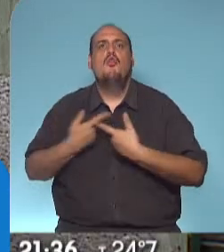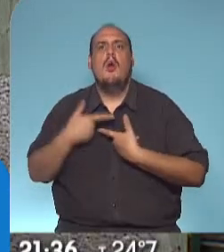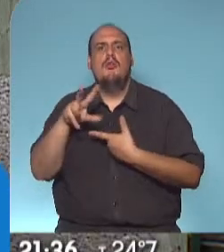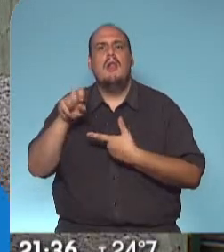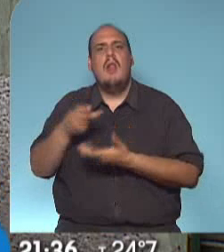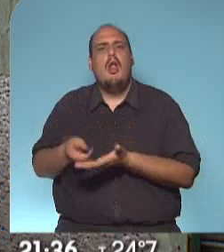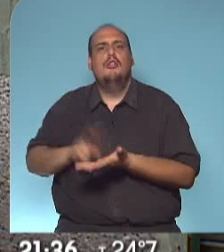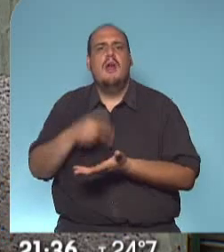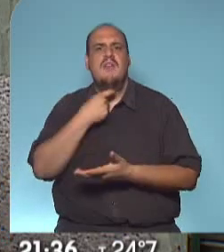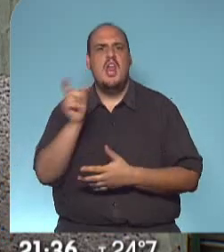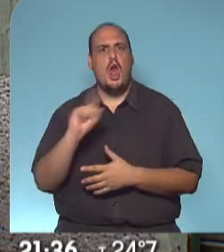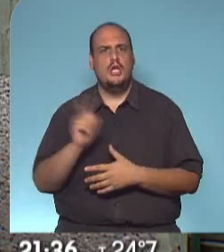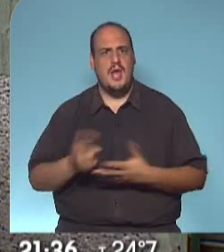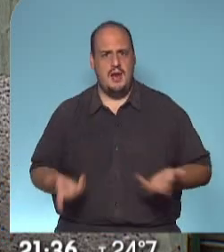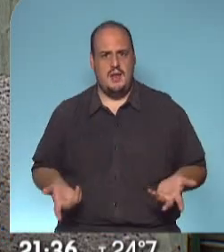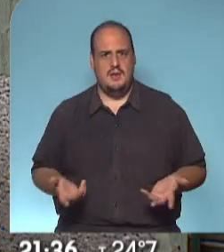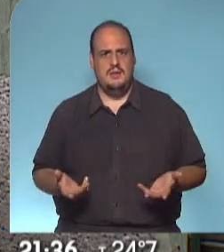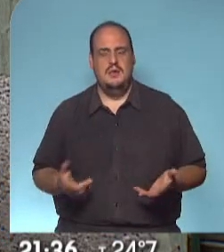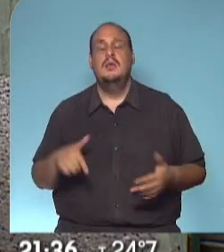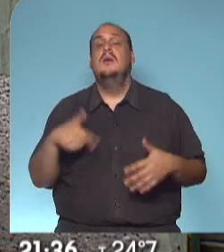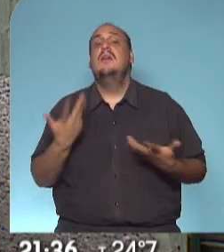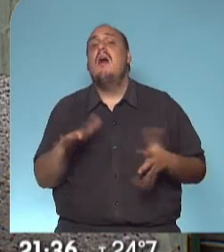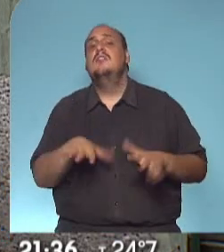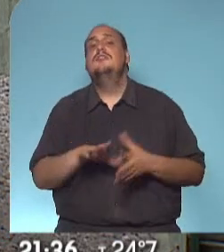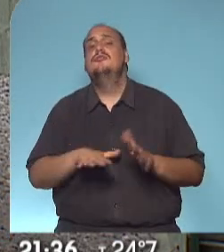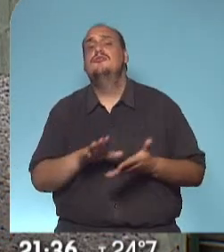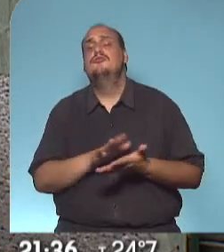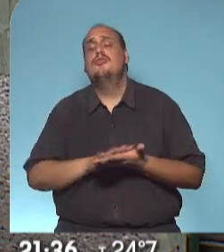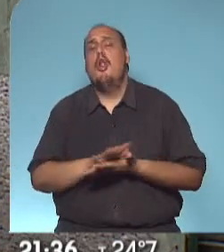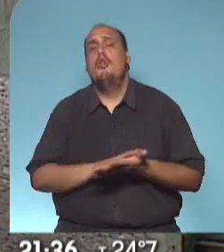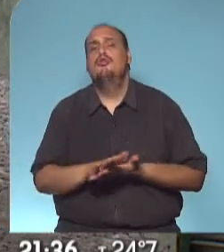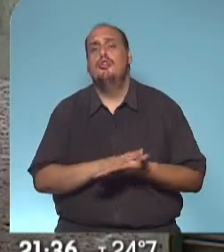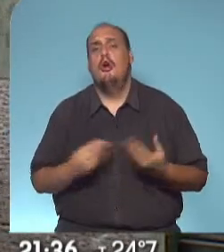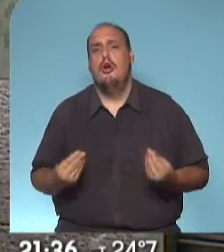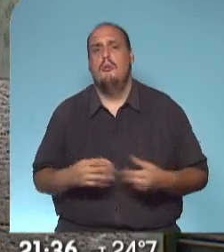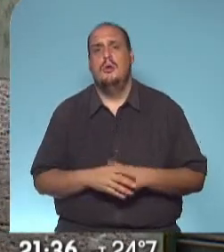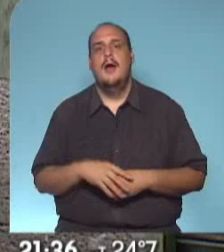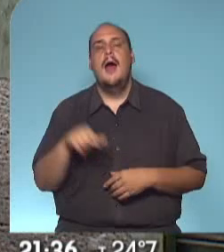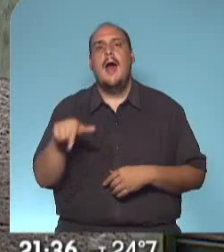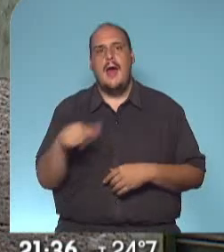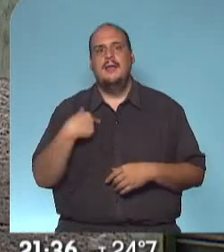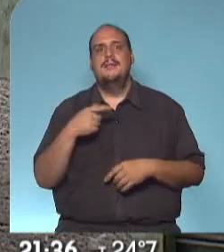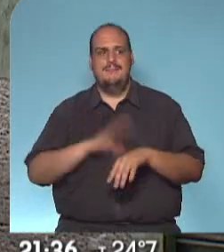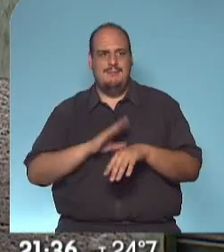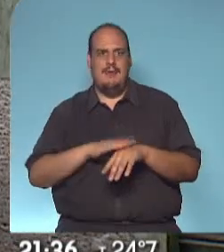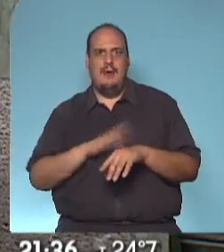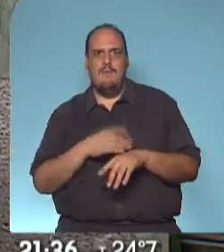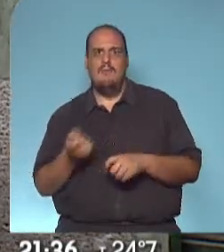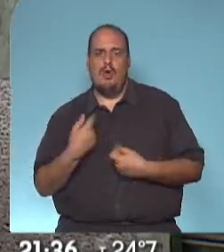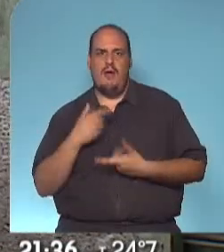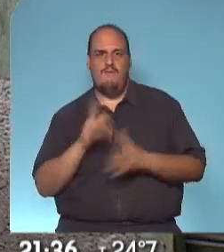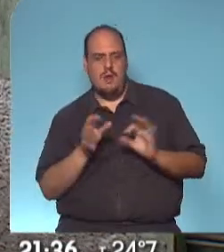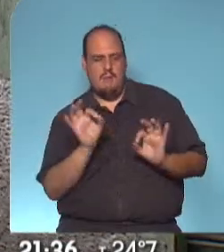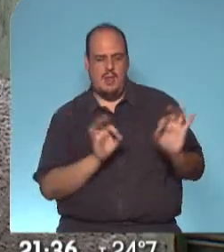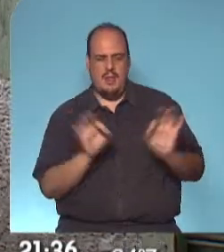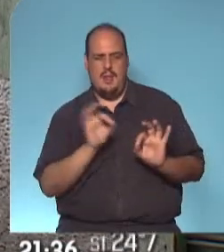alquilar. Entonces, ¿Y en ese caso? En ese caso, a nosotras nos da un poco de margen, de un poco más de tiempo